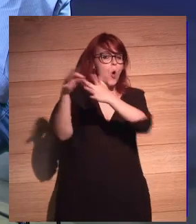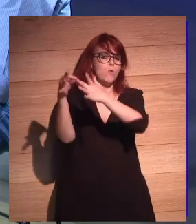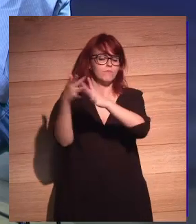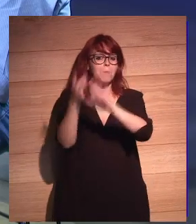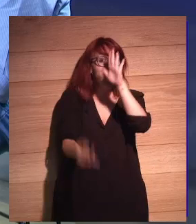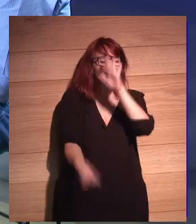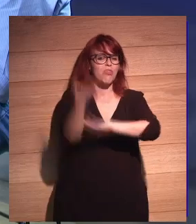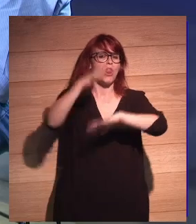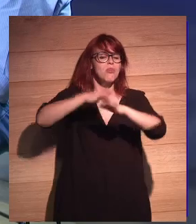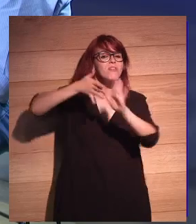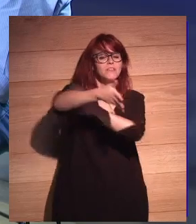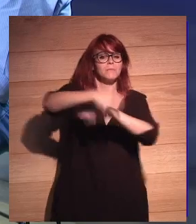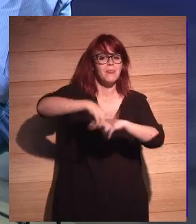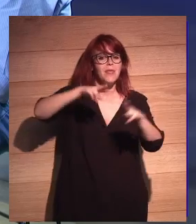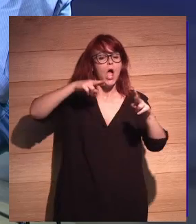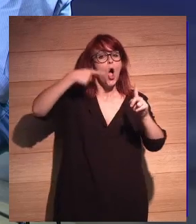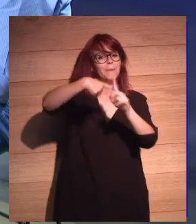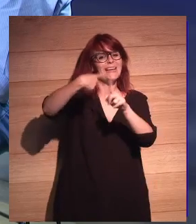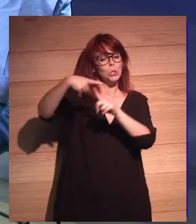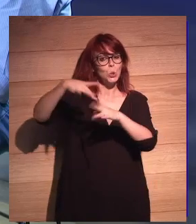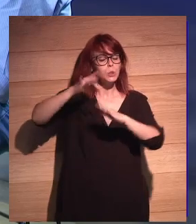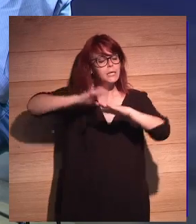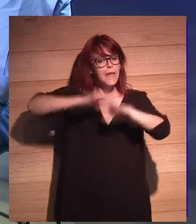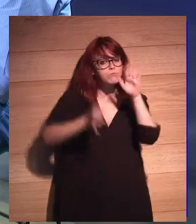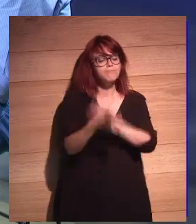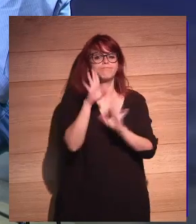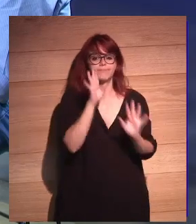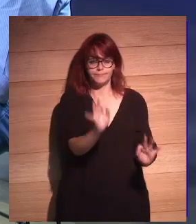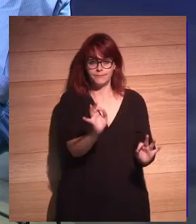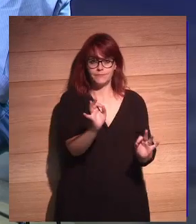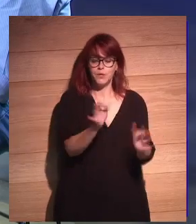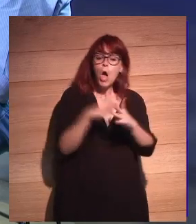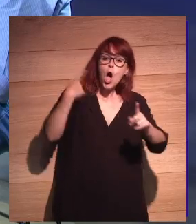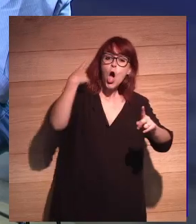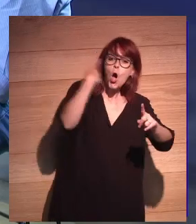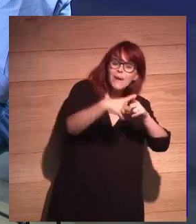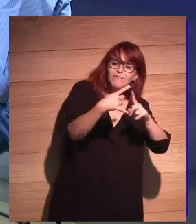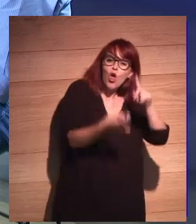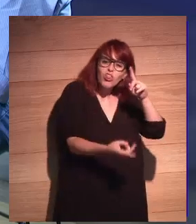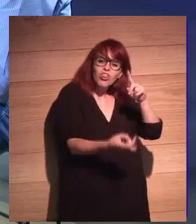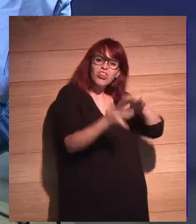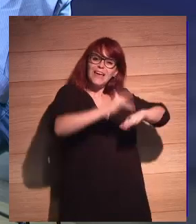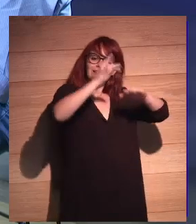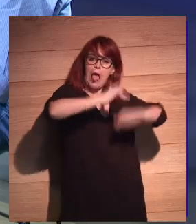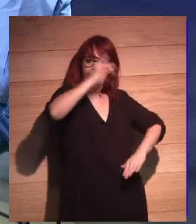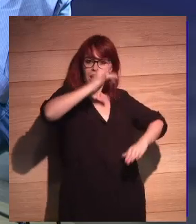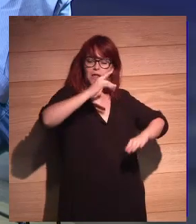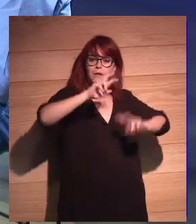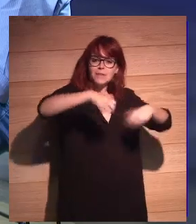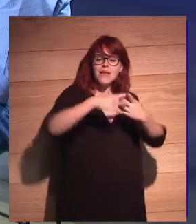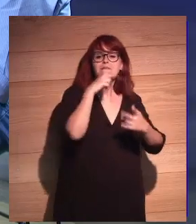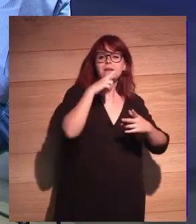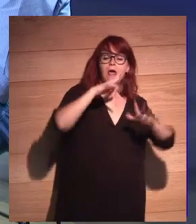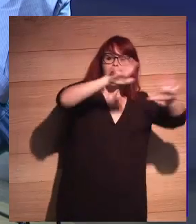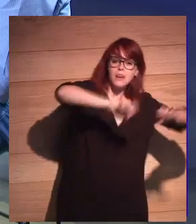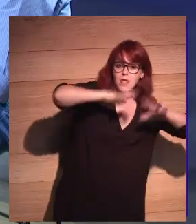la creación y definición del objeto digital, ¿de acuerdo? Lo que era el objeto digital reusable, el Learning